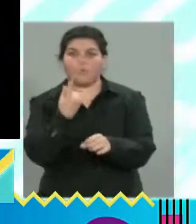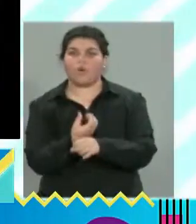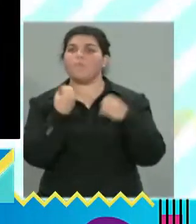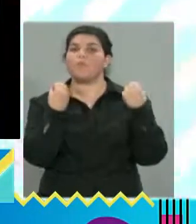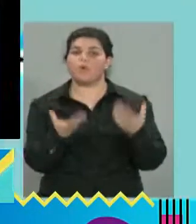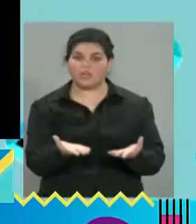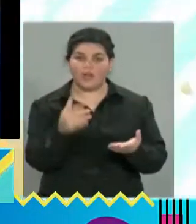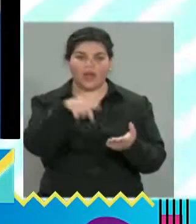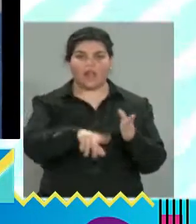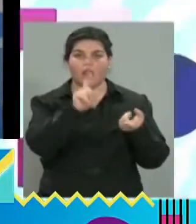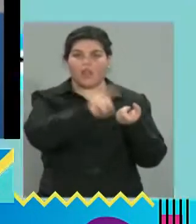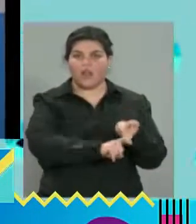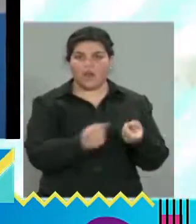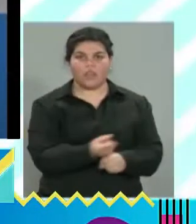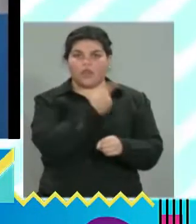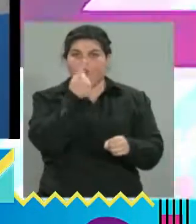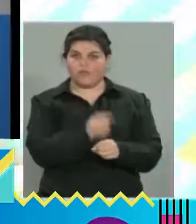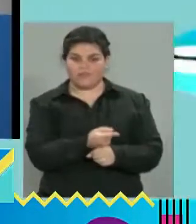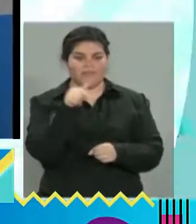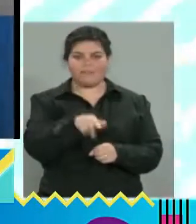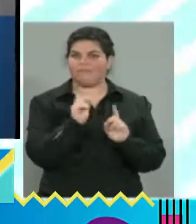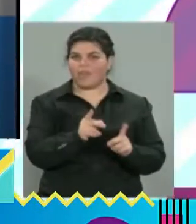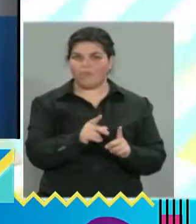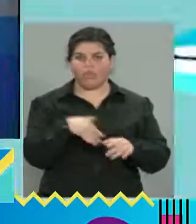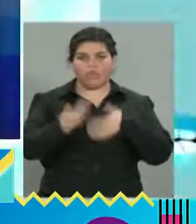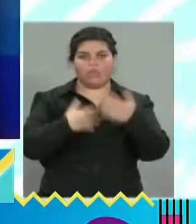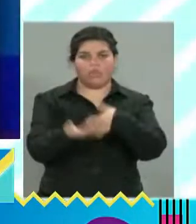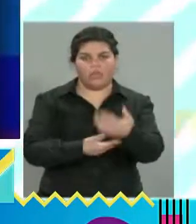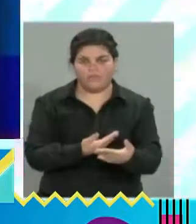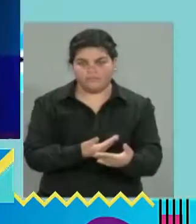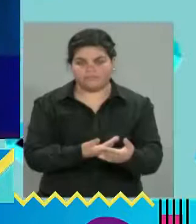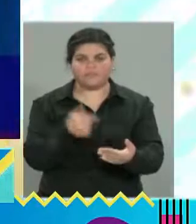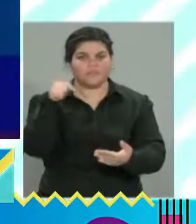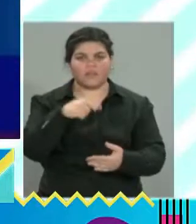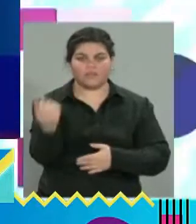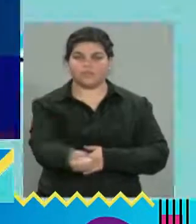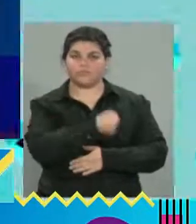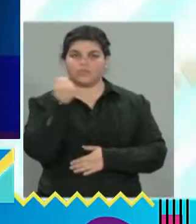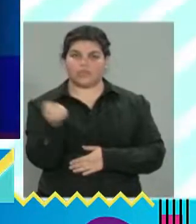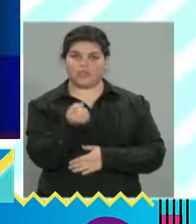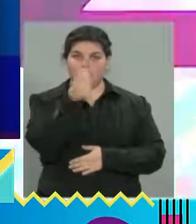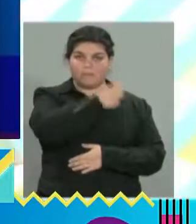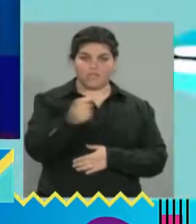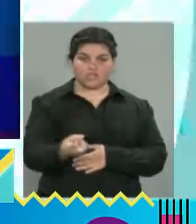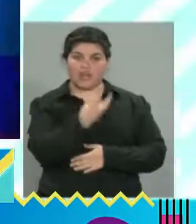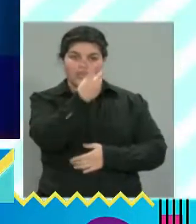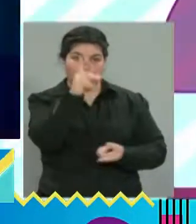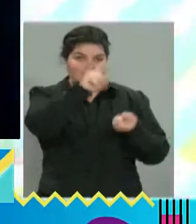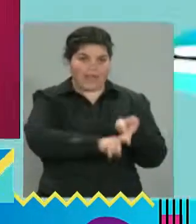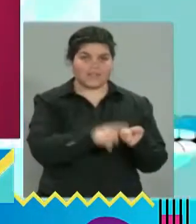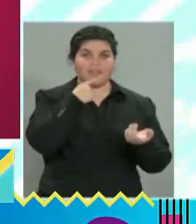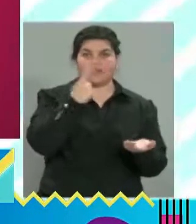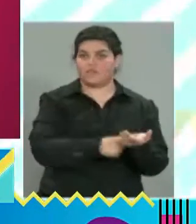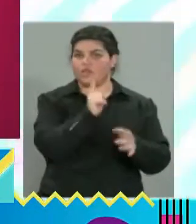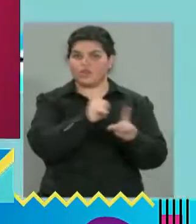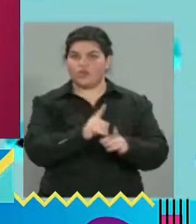país. Y esto fue muy importante porque estábamos hablando ya ni siquiera de dos personas que decían casarse. Sí. El